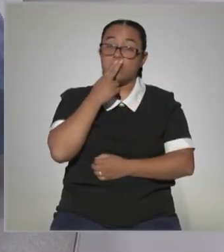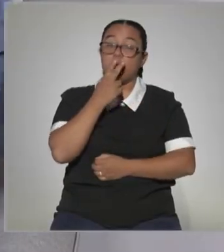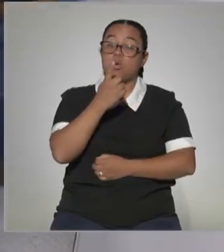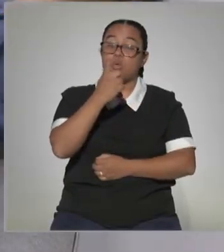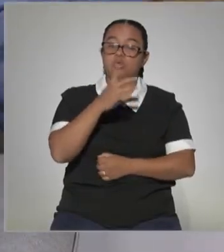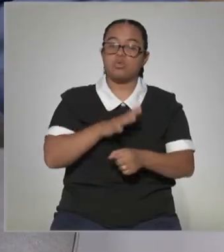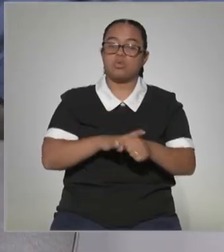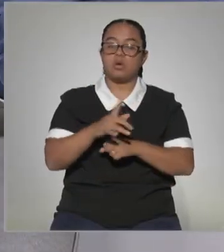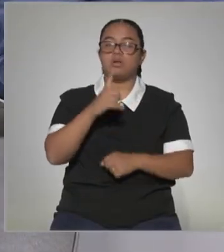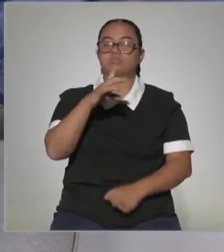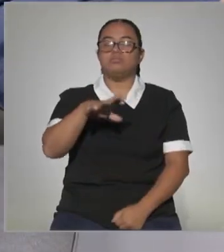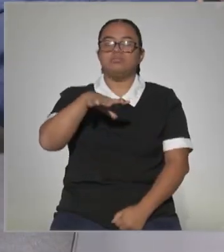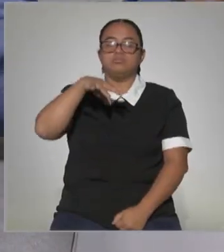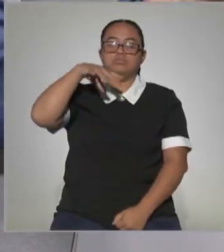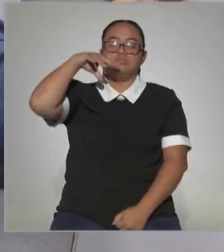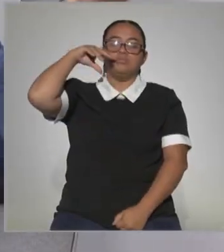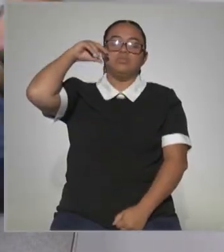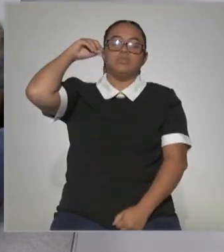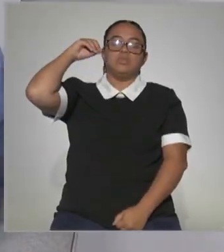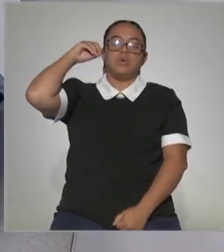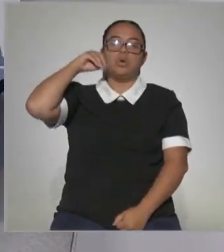es